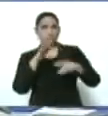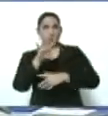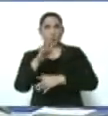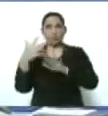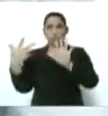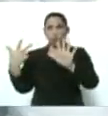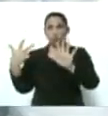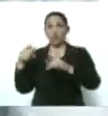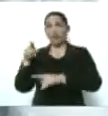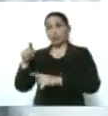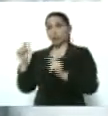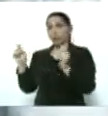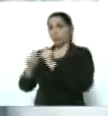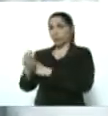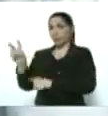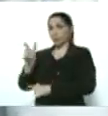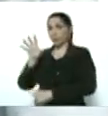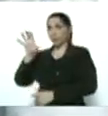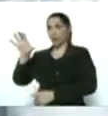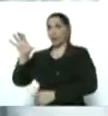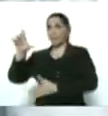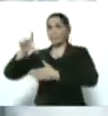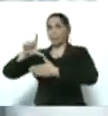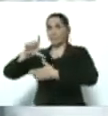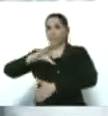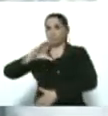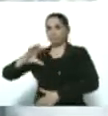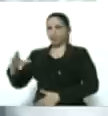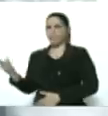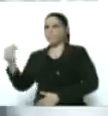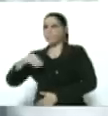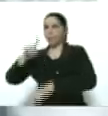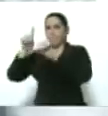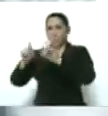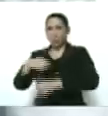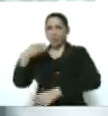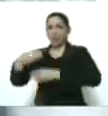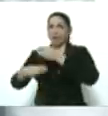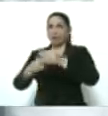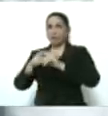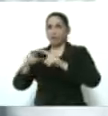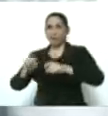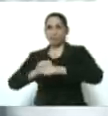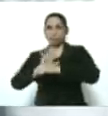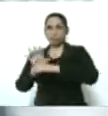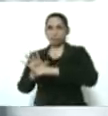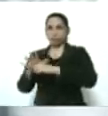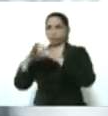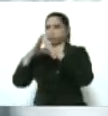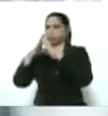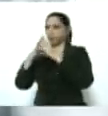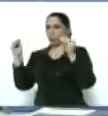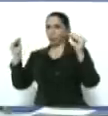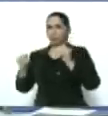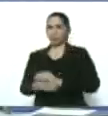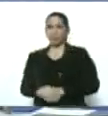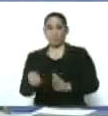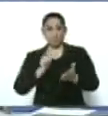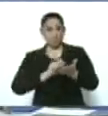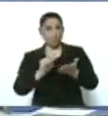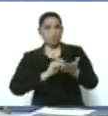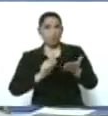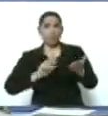17.858. Y eso lo convierte en el país de América Latina y el Caribe que más pruebas realiza para COVID-19, de todos los países. Tomen nota,